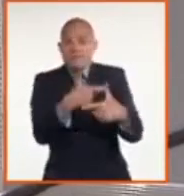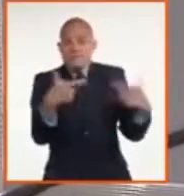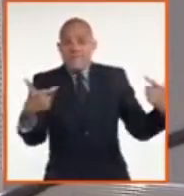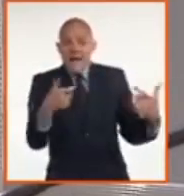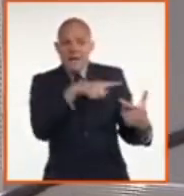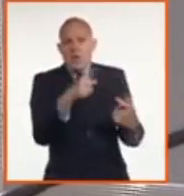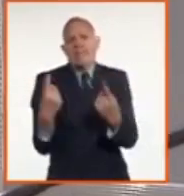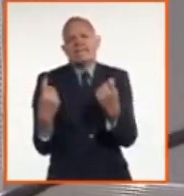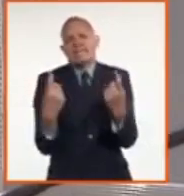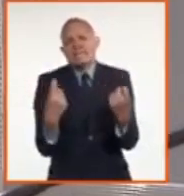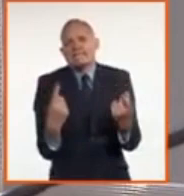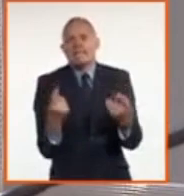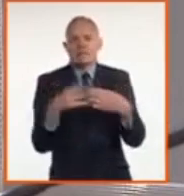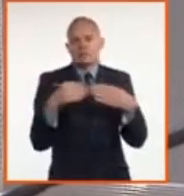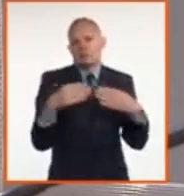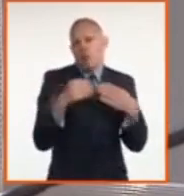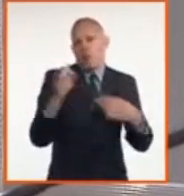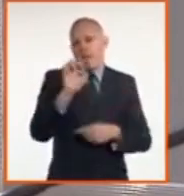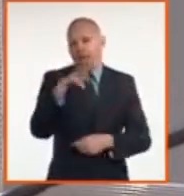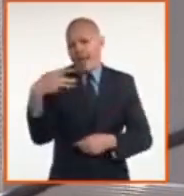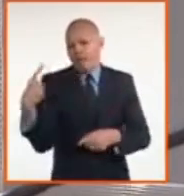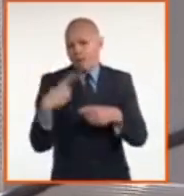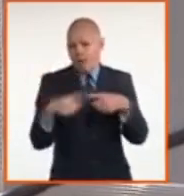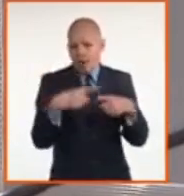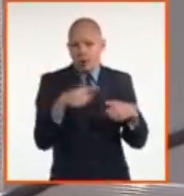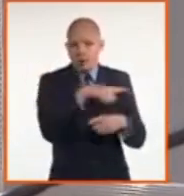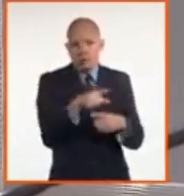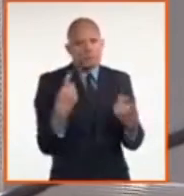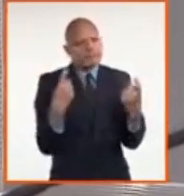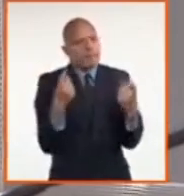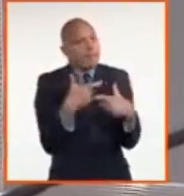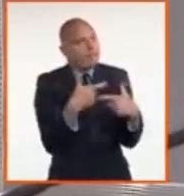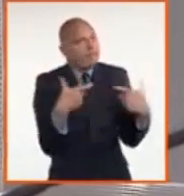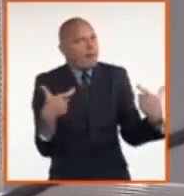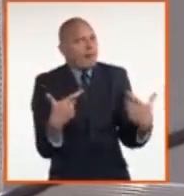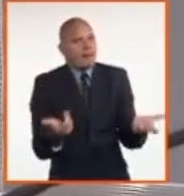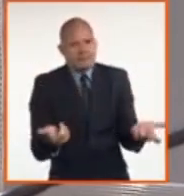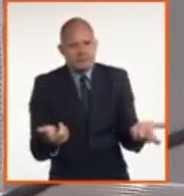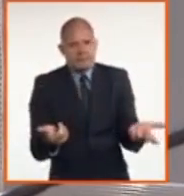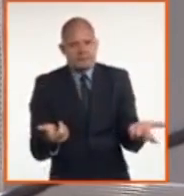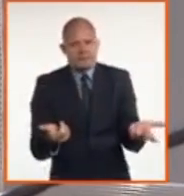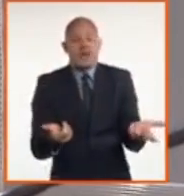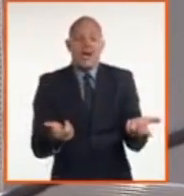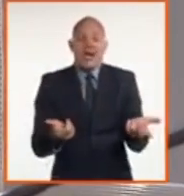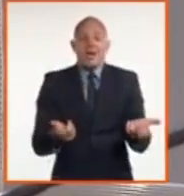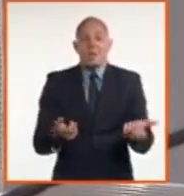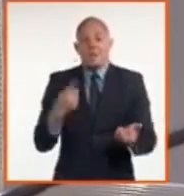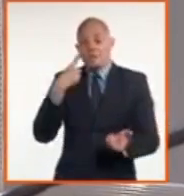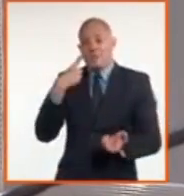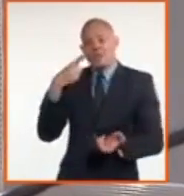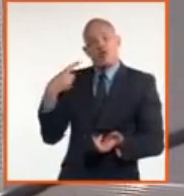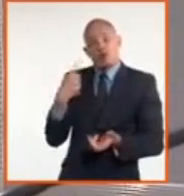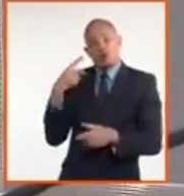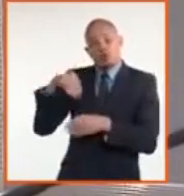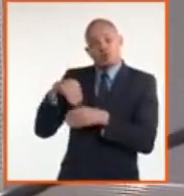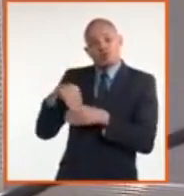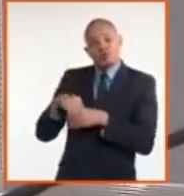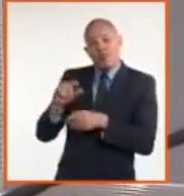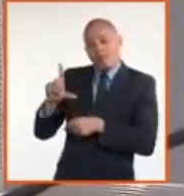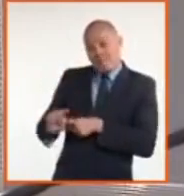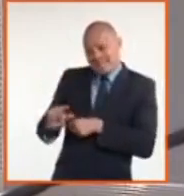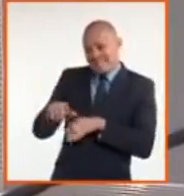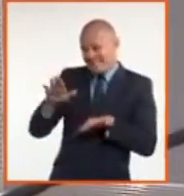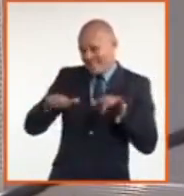podemos hacernos porque estoy diciendo que la oferta depende de cómo se comporte ese mercado mansor hemos establecido